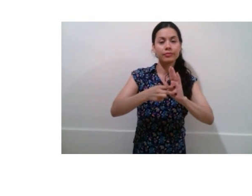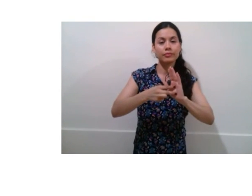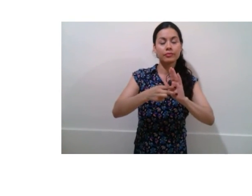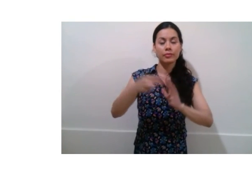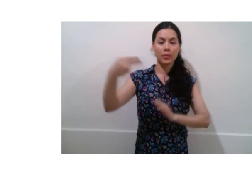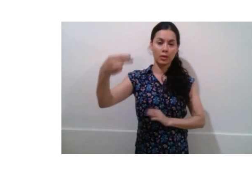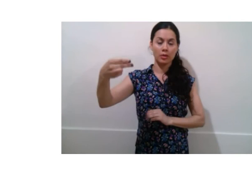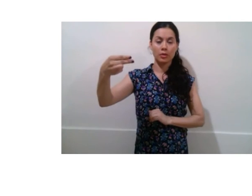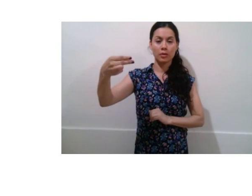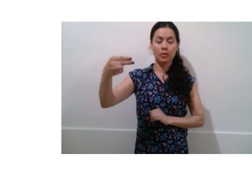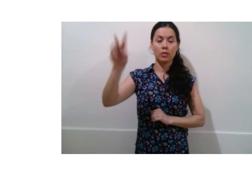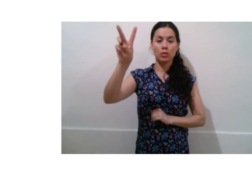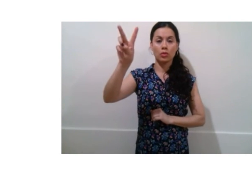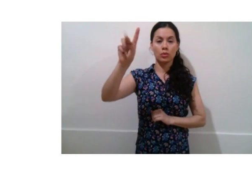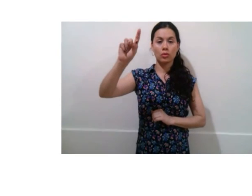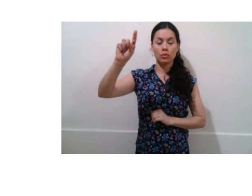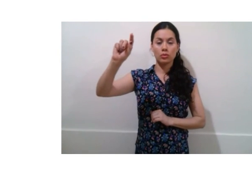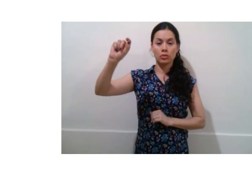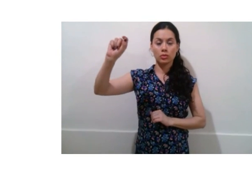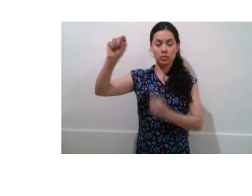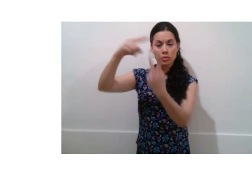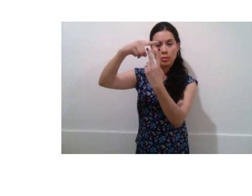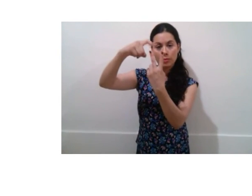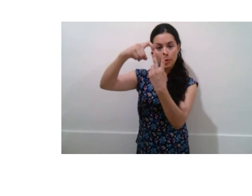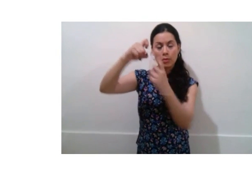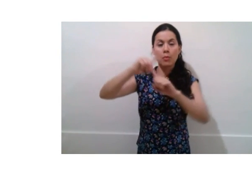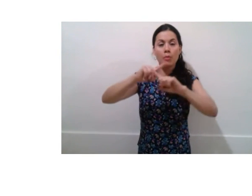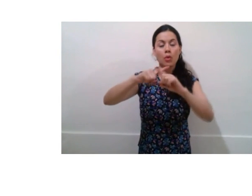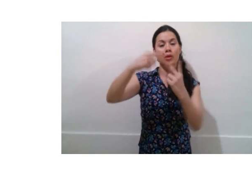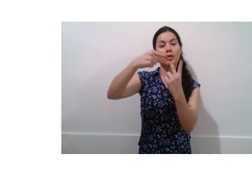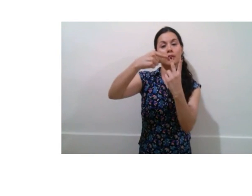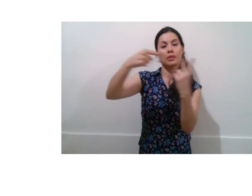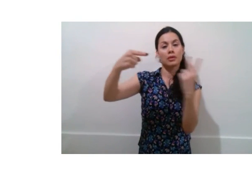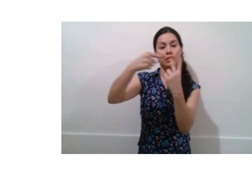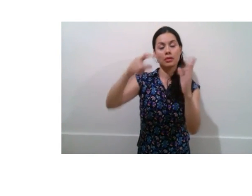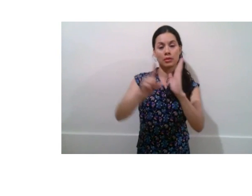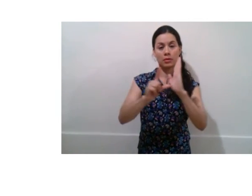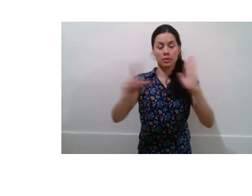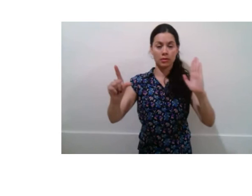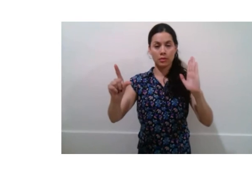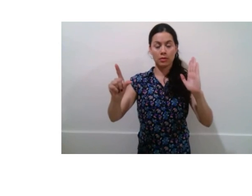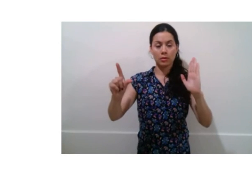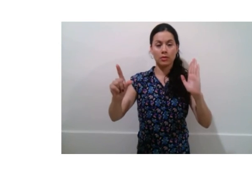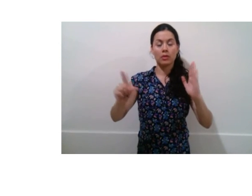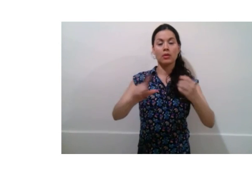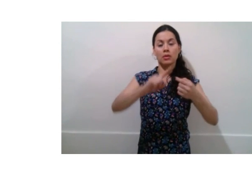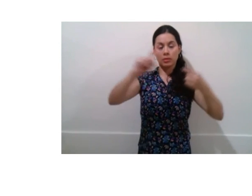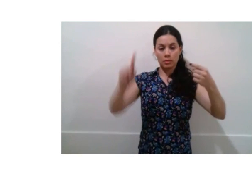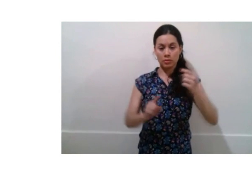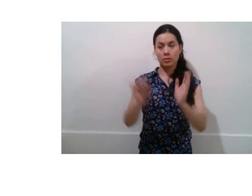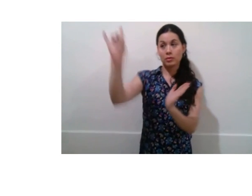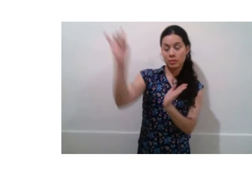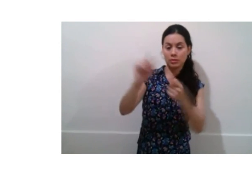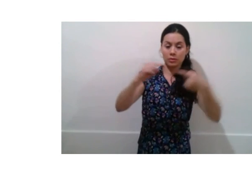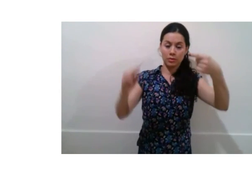que es igual a 2 pi por la raíz de la longitud sobre la